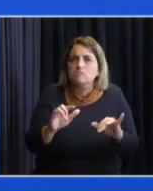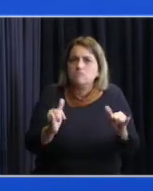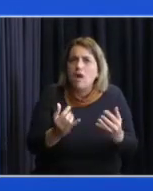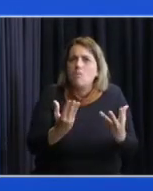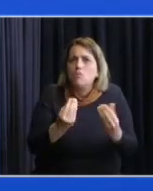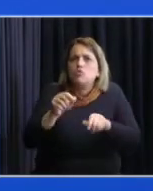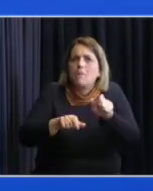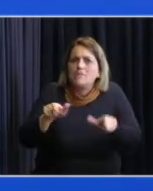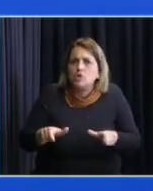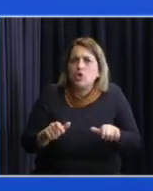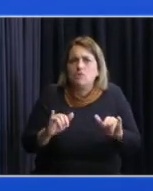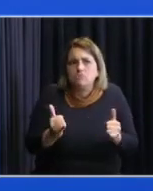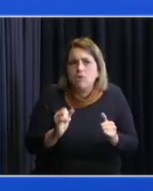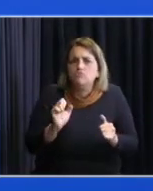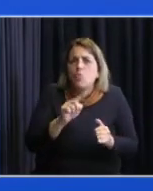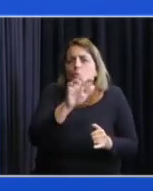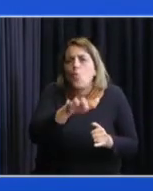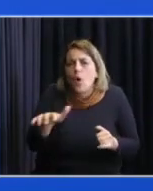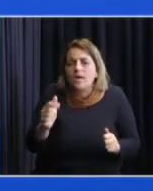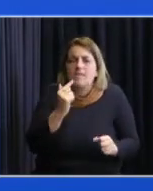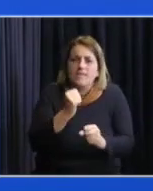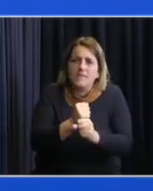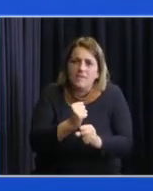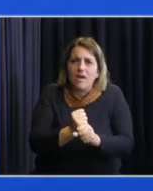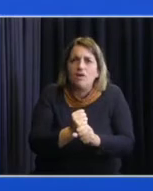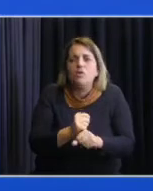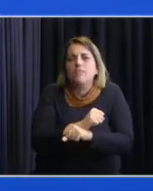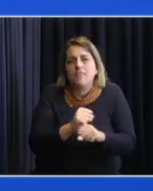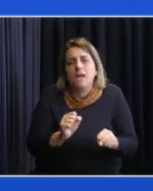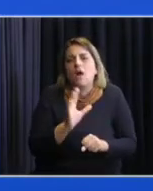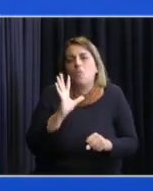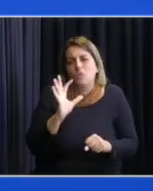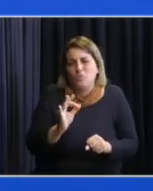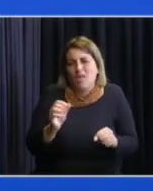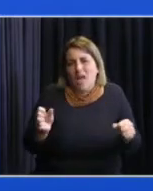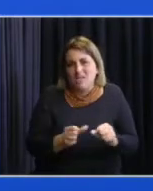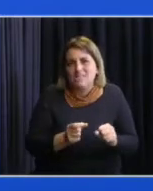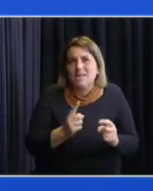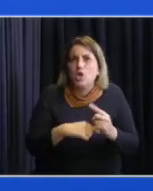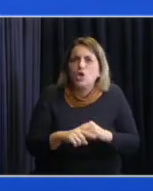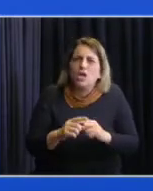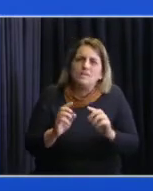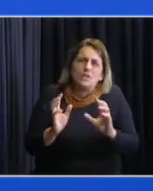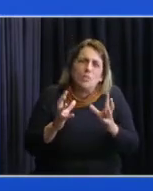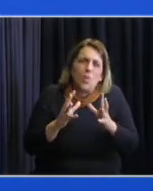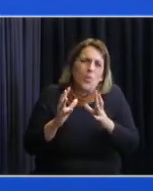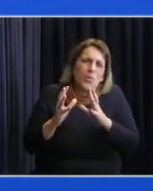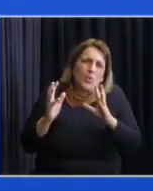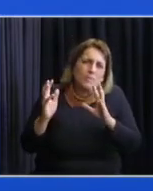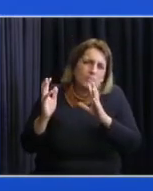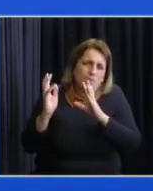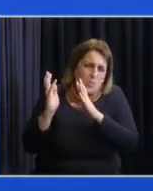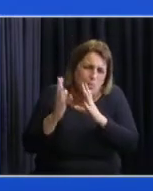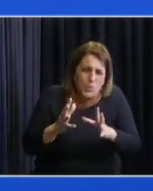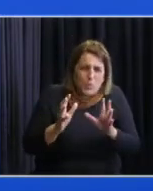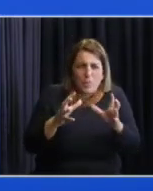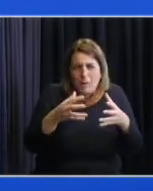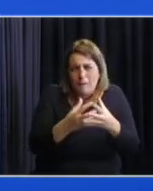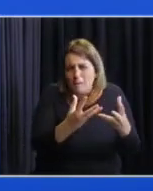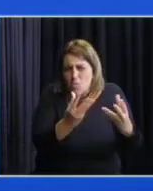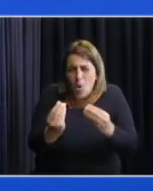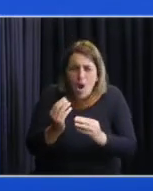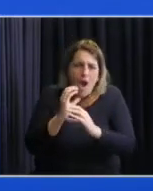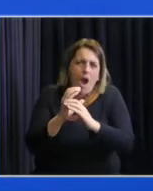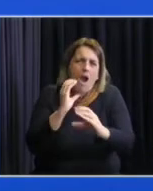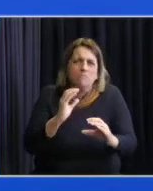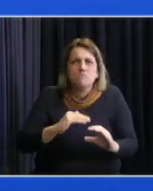mucha gente va a sus lugares de trabajo, tenga la posibilidad de hacerlo evitando aglomeraciones, evitando que vayan a unidos muy